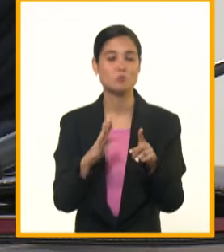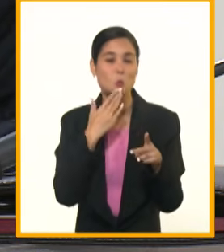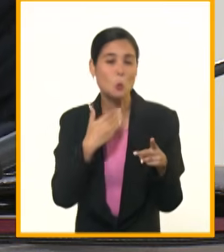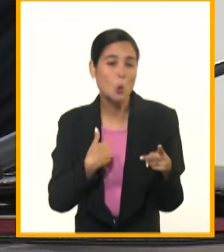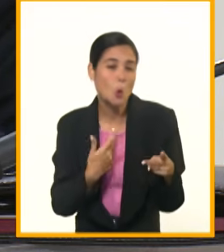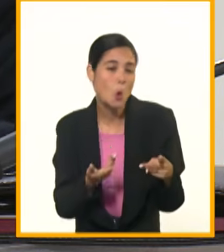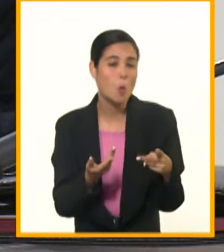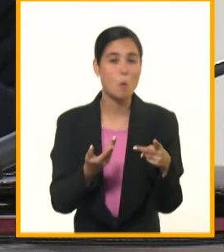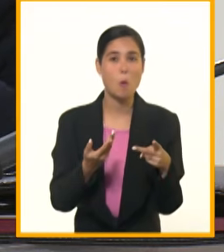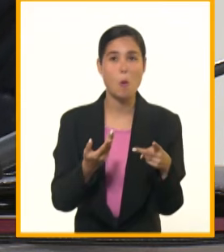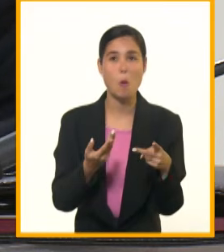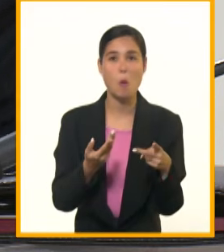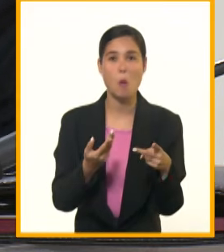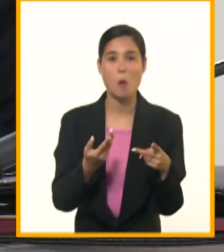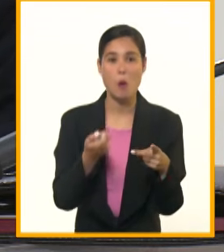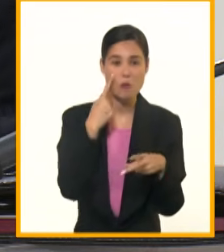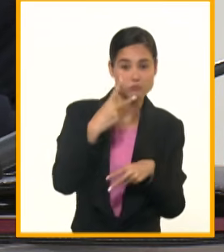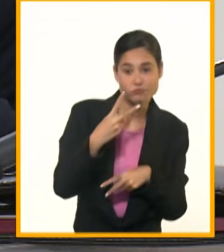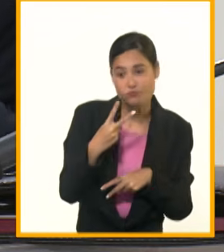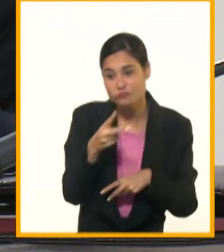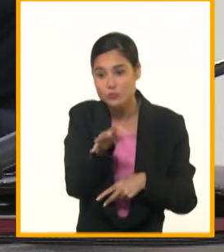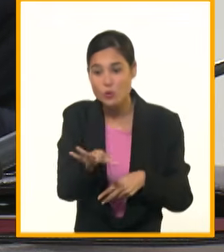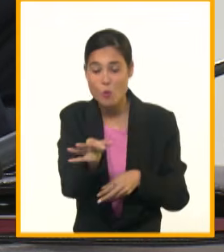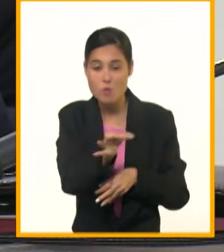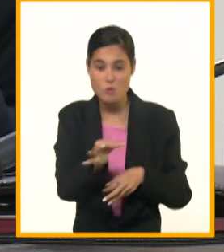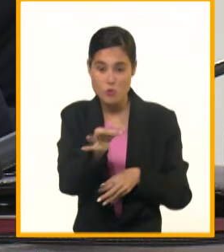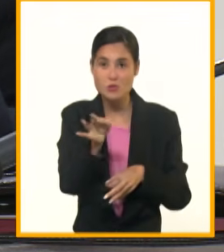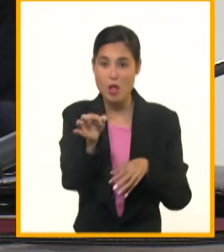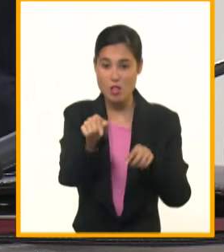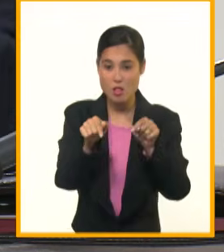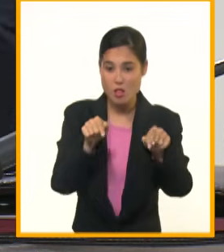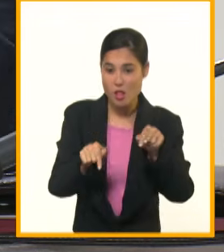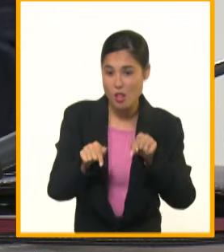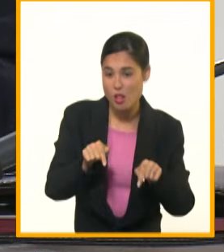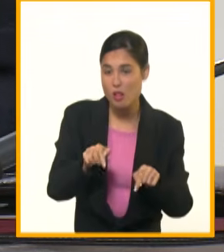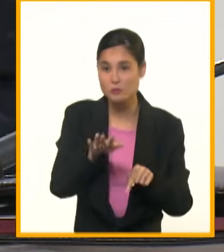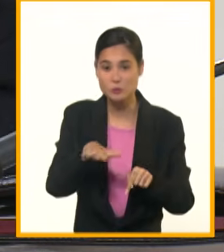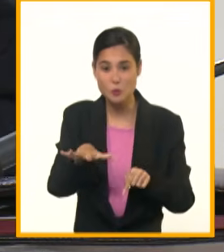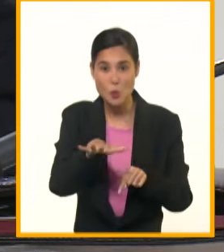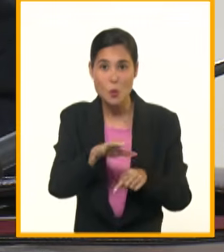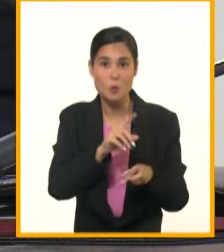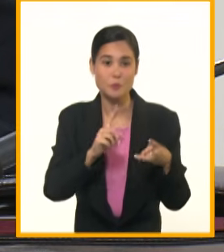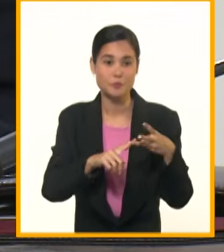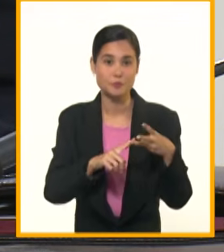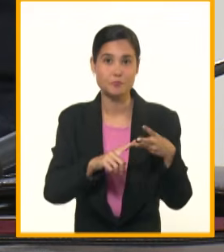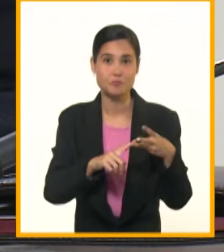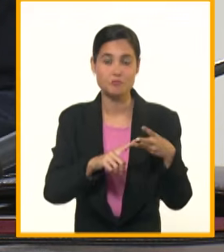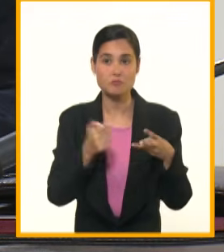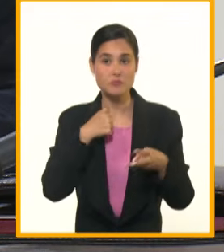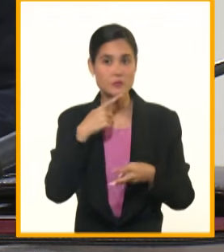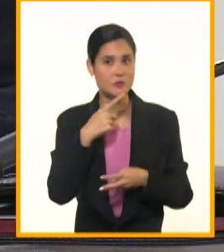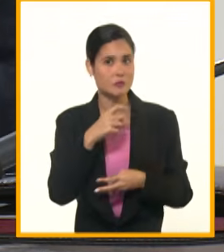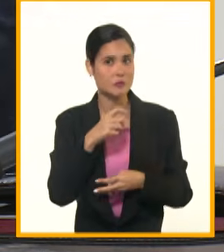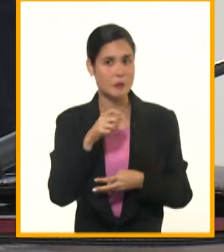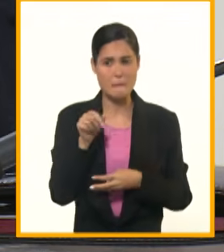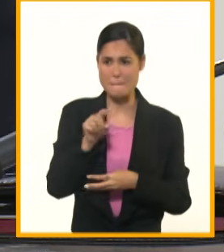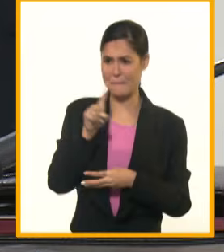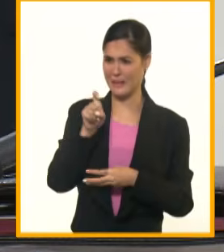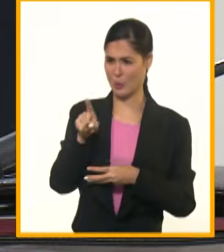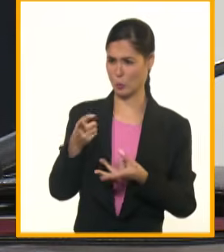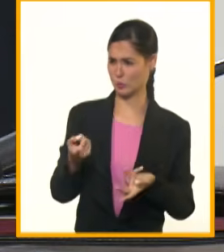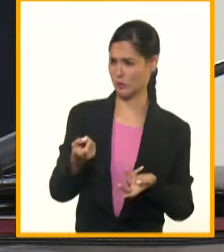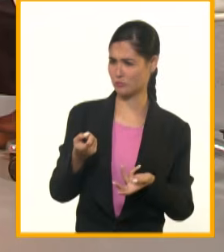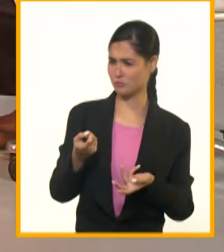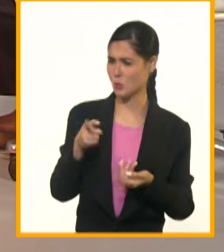a esos municipios, a esos territorios en la actividad económica? ¿Cuáles son los sitios, gobernador, que ha tenido